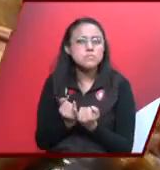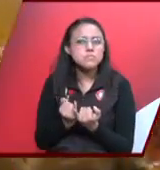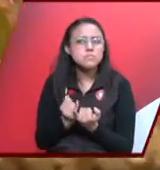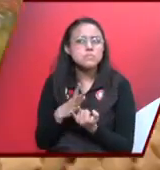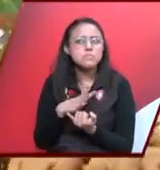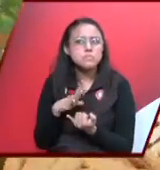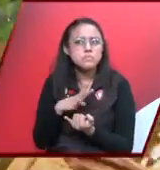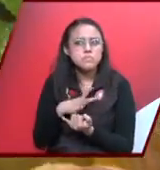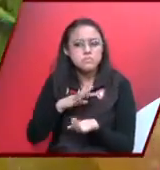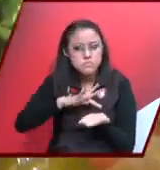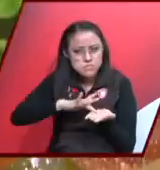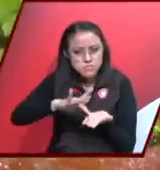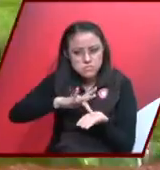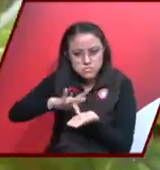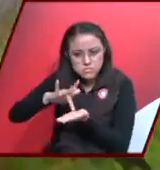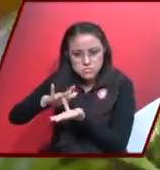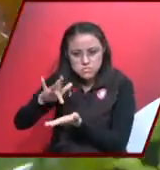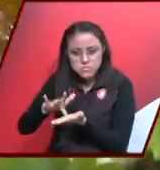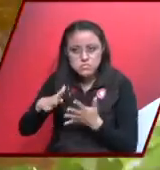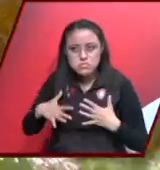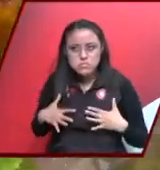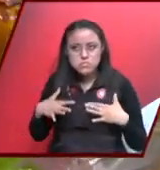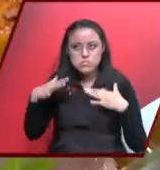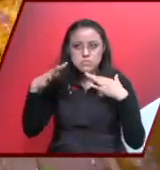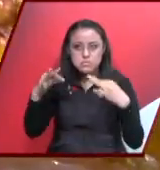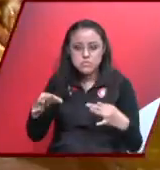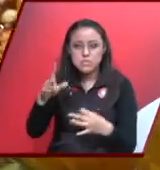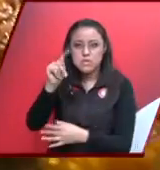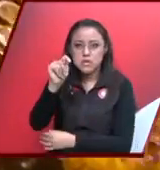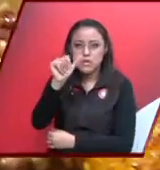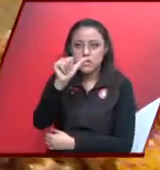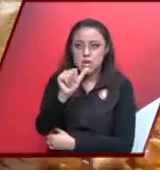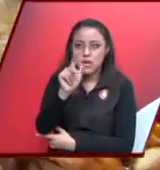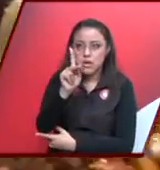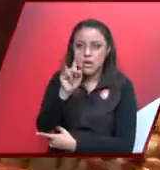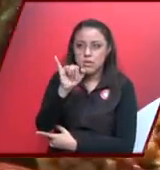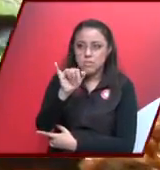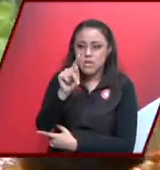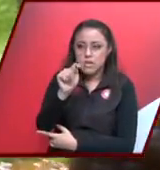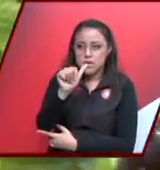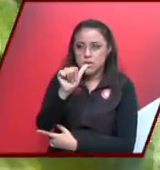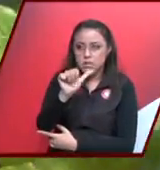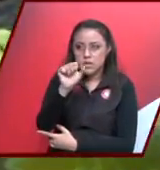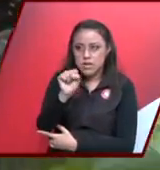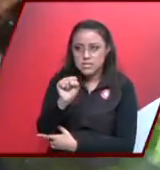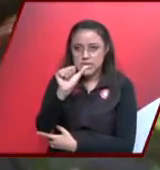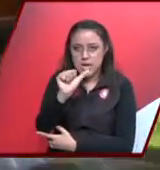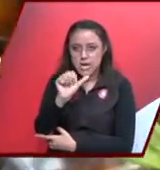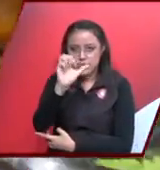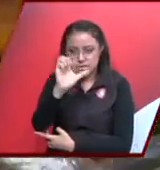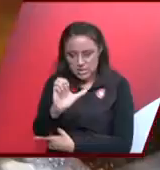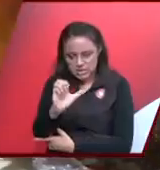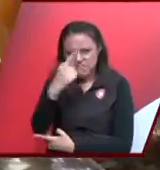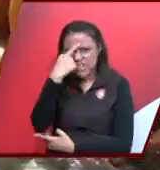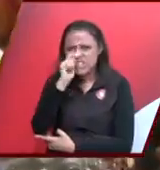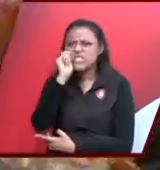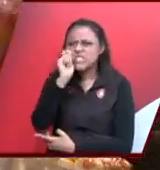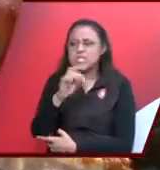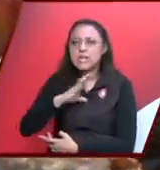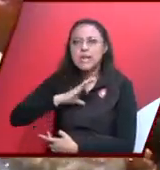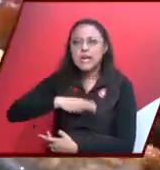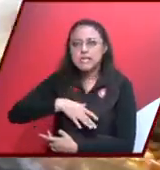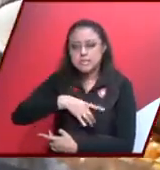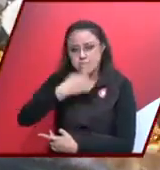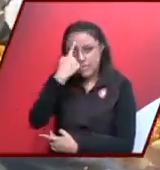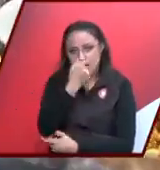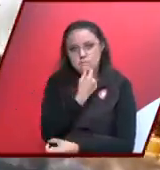vamos a apoyar en esta ocasión a la Fundación Tapitas AC, una fundación contra el cáncer para los niños. Entonces les estamos